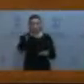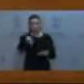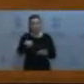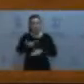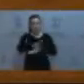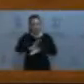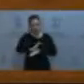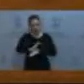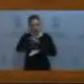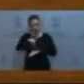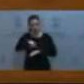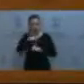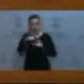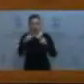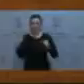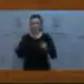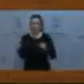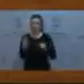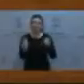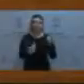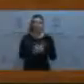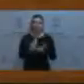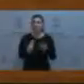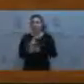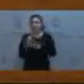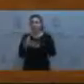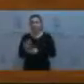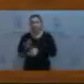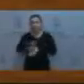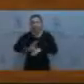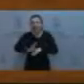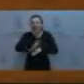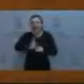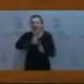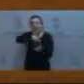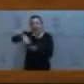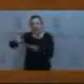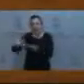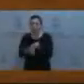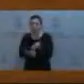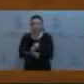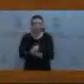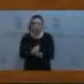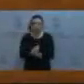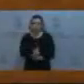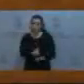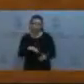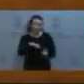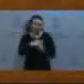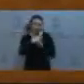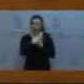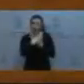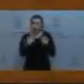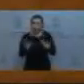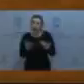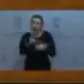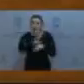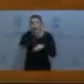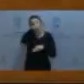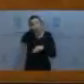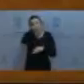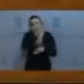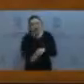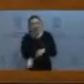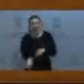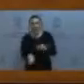asturiano. Debería estar en el día a día de todas las consejerías, lo que no está sucediendo. De hecho, los consejeros dan la sensación de no